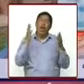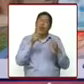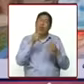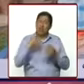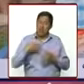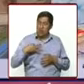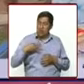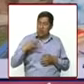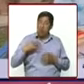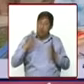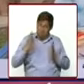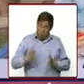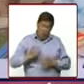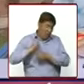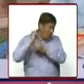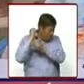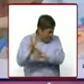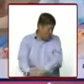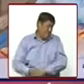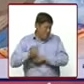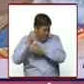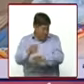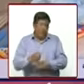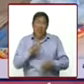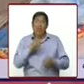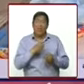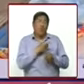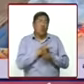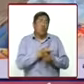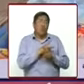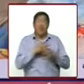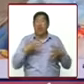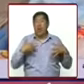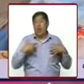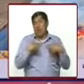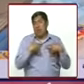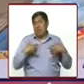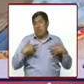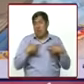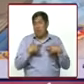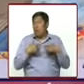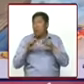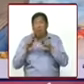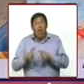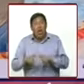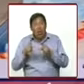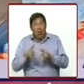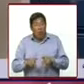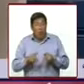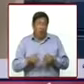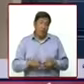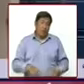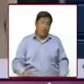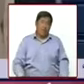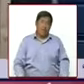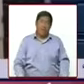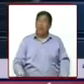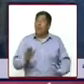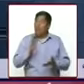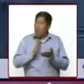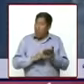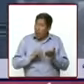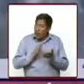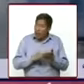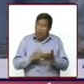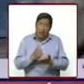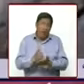para los comunarios y también para los refugios de los animalitos que lamentablemente se han quemado en estos incendios. Falta todavía